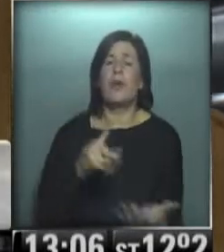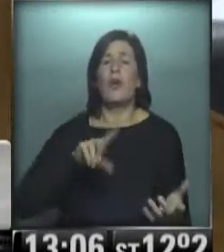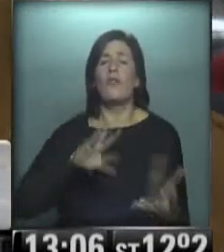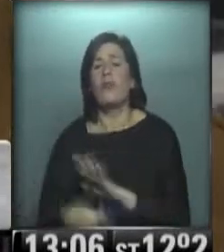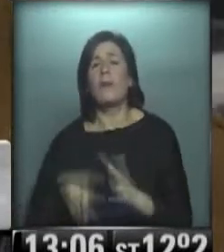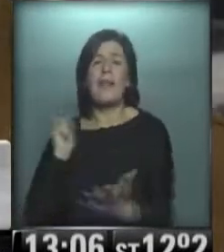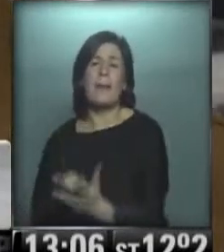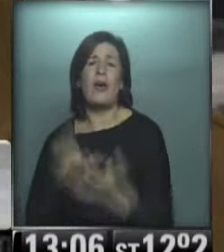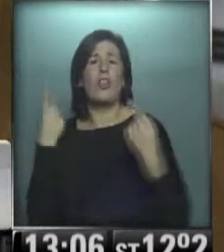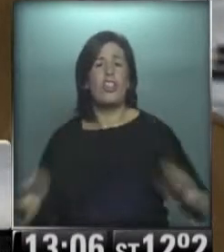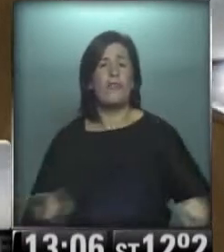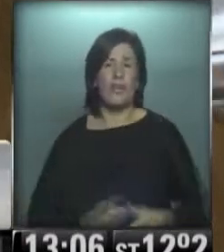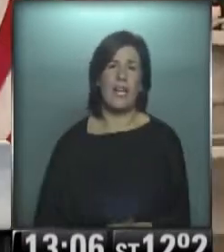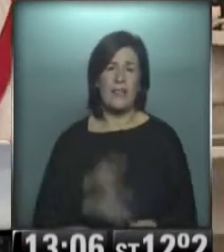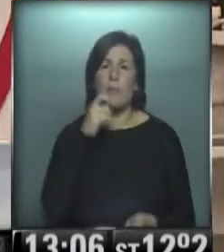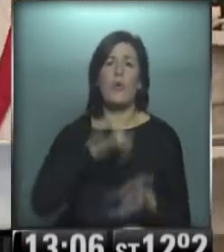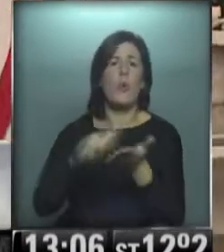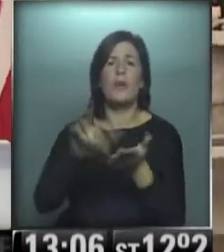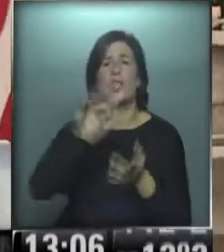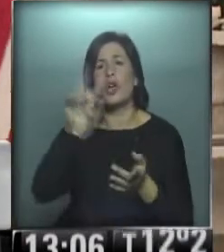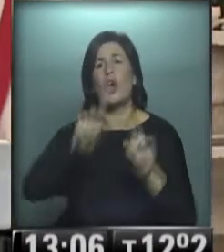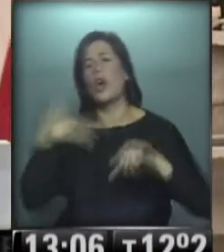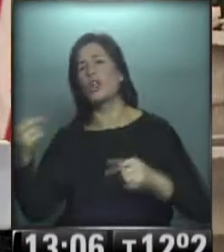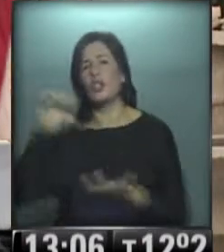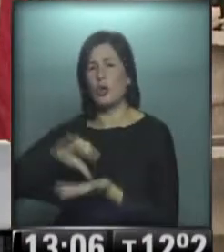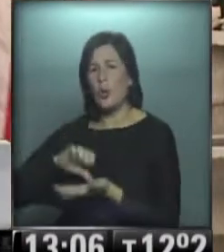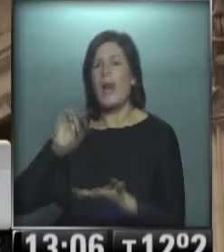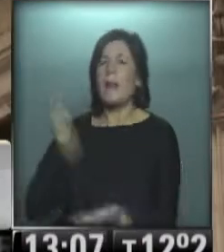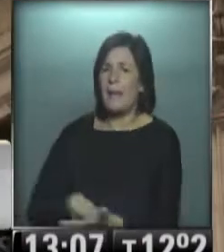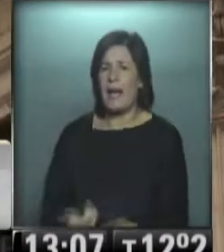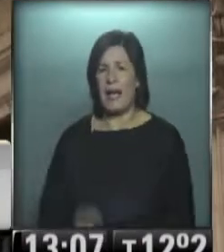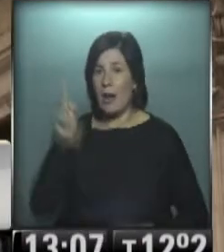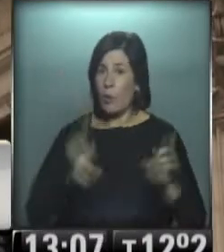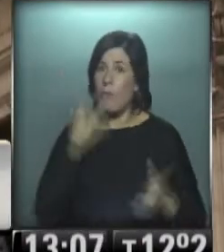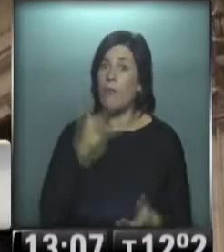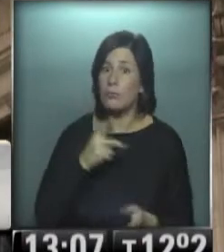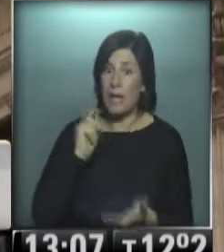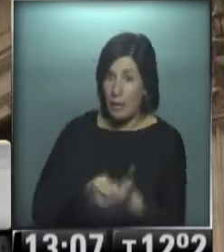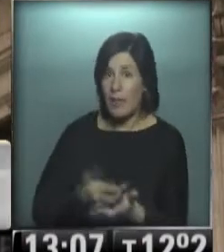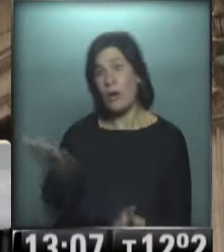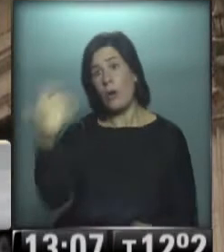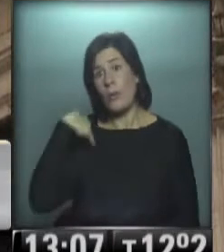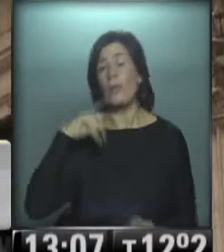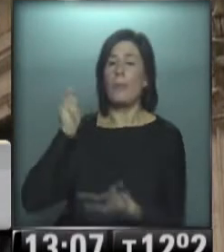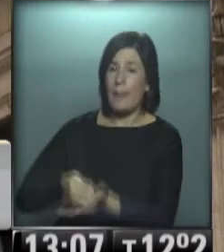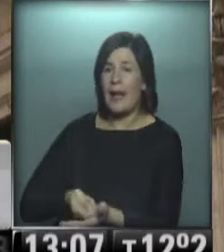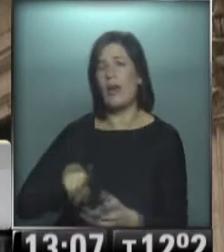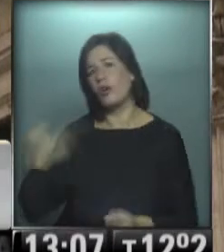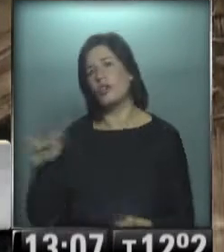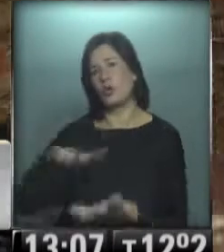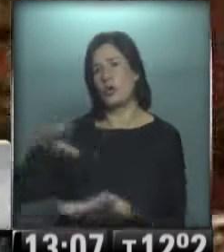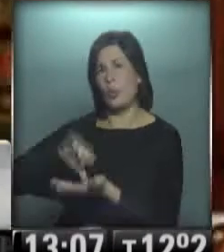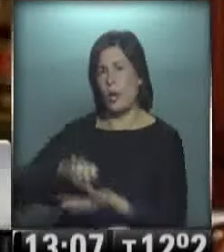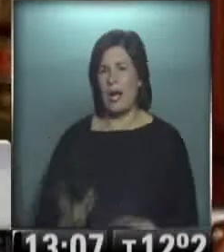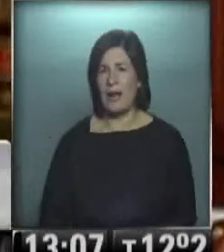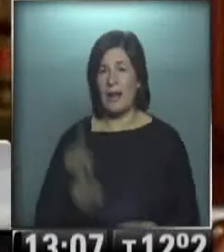aceptaron el canje y tienen jurisdicción de Nueva York. En todo caso, los bonistas que quieran cobrar pueden aceptar tal vez un cambio de jurisdicción y los que no quedarán